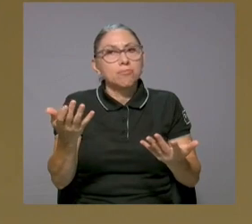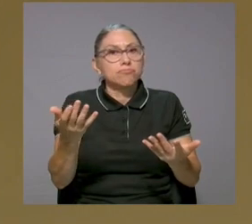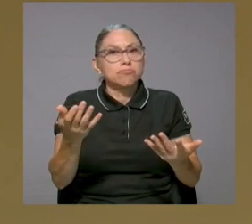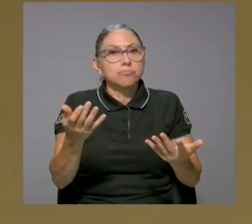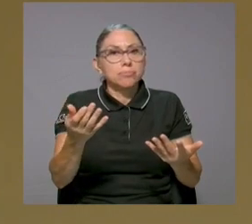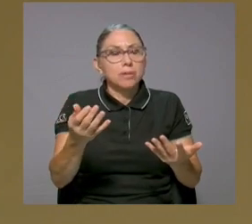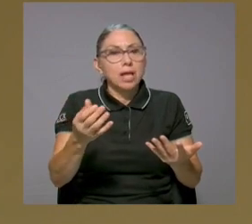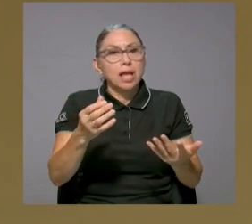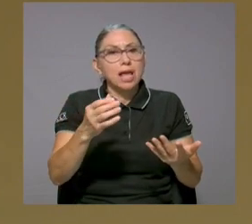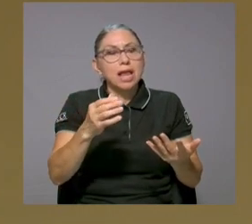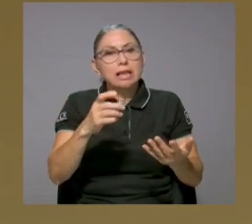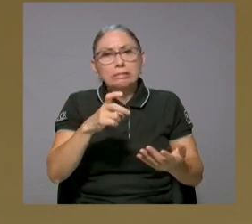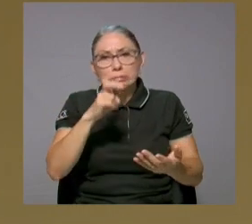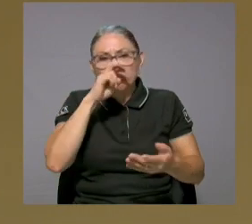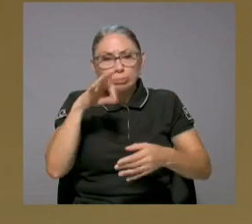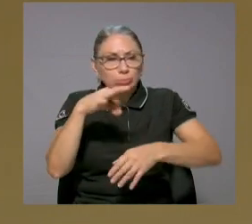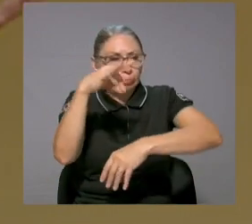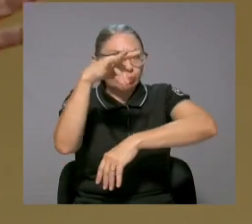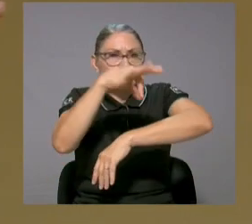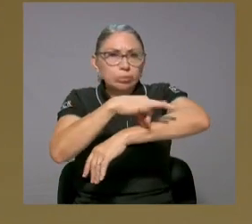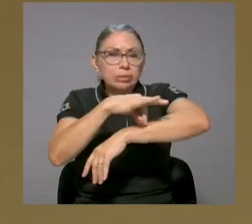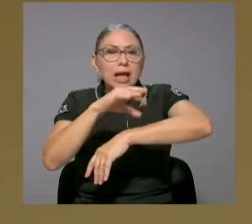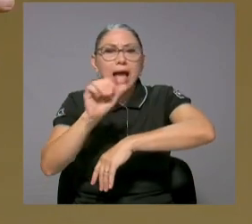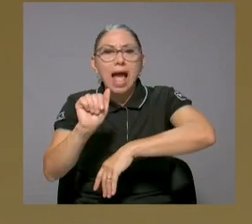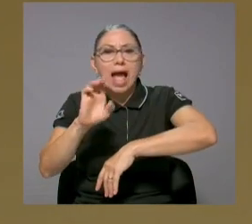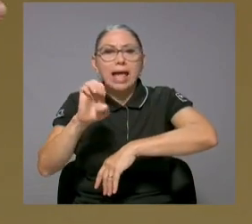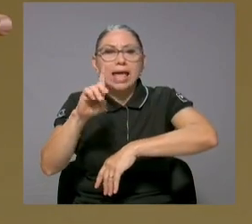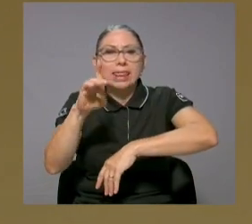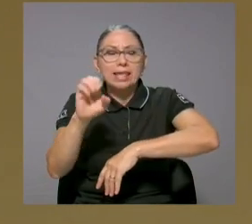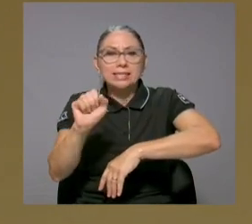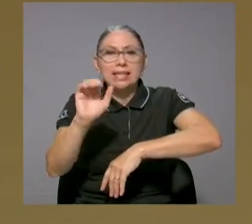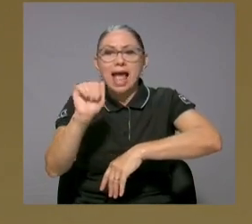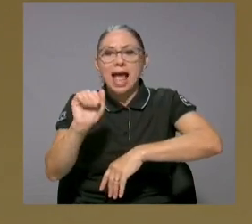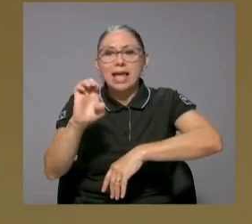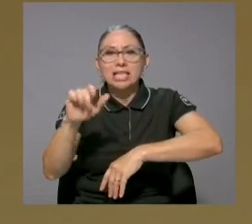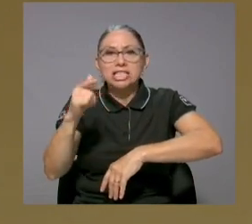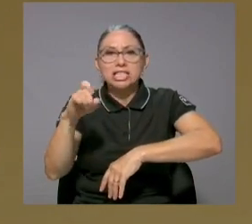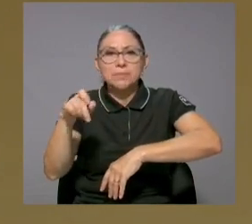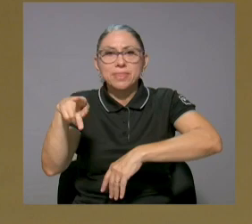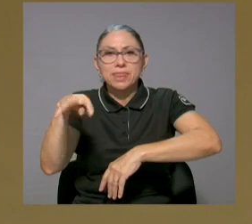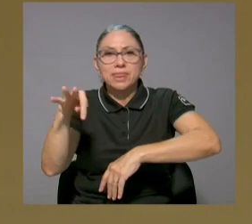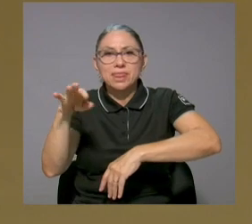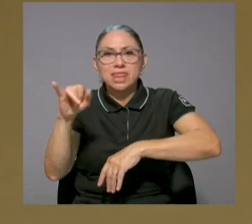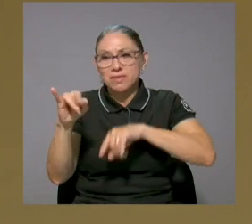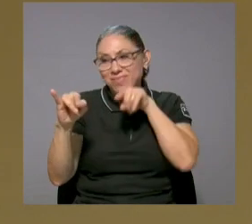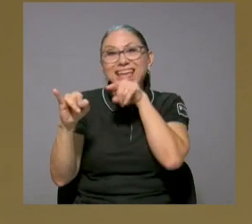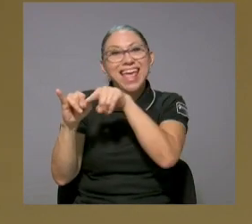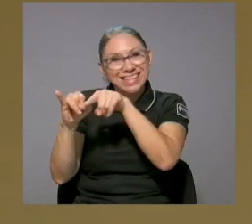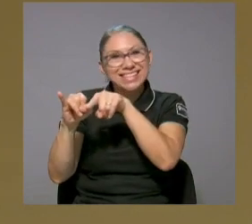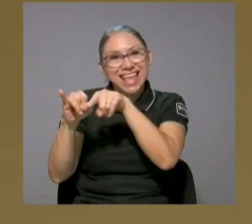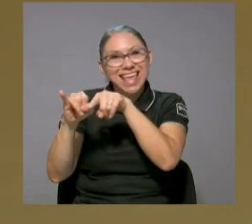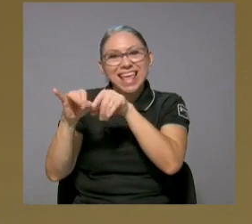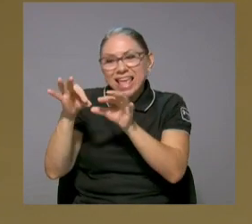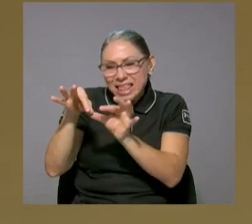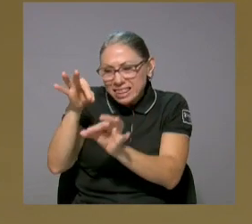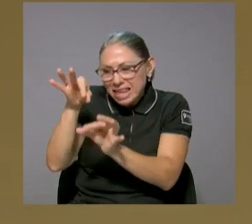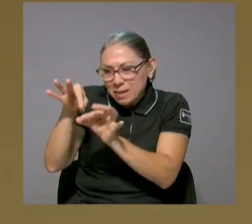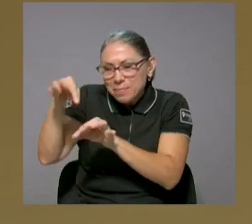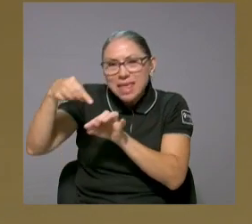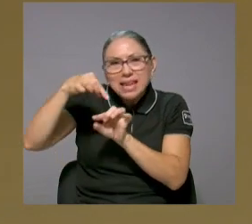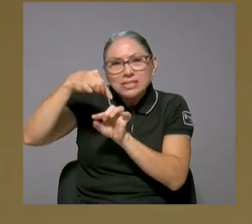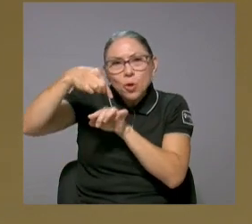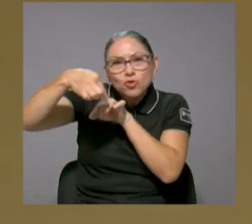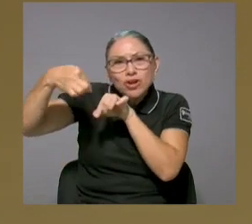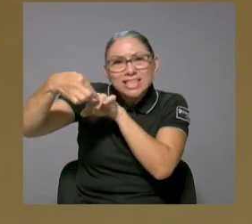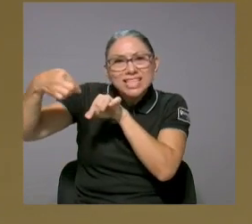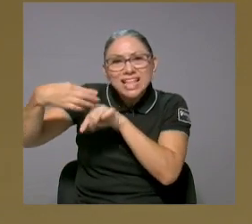el Aedes aegypti, que uno es de pie, como ella dijo ella, con piernas con rayitas o no,